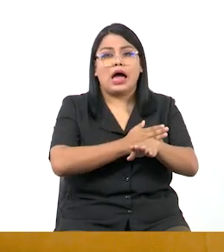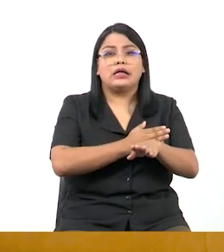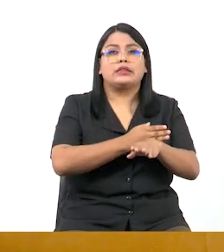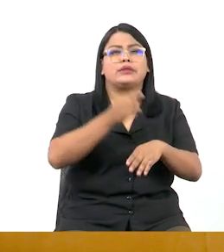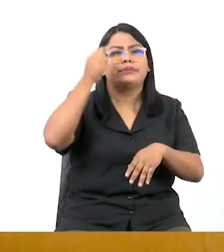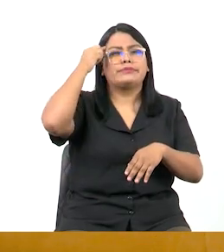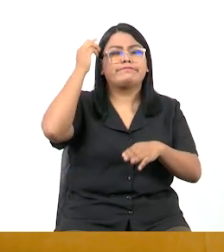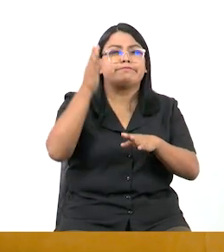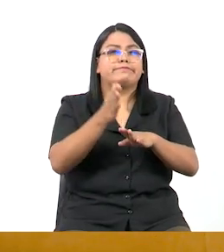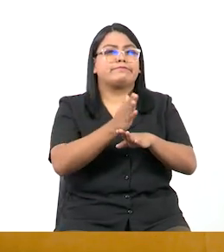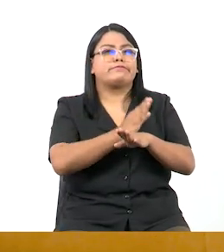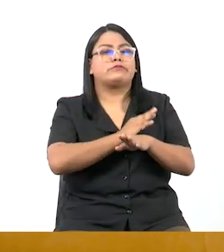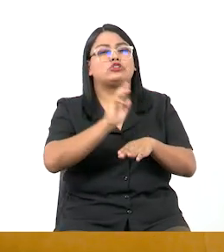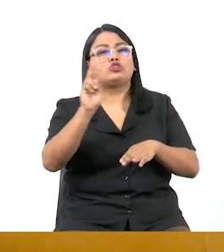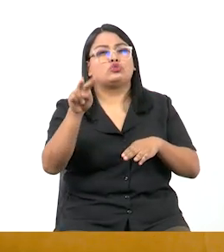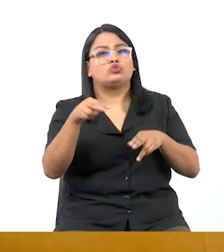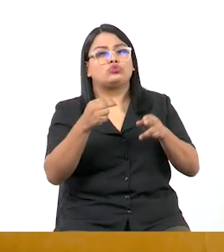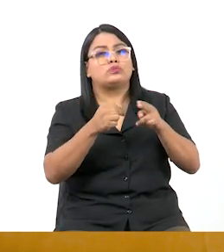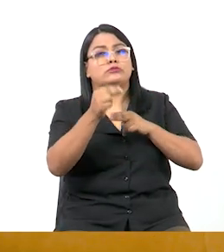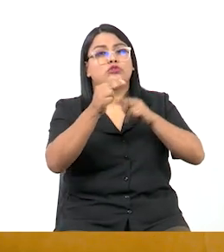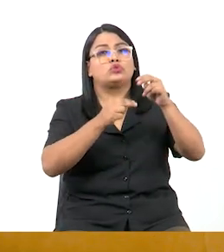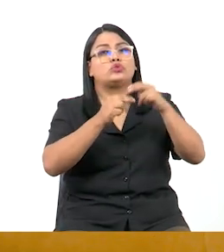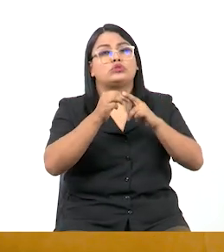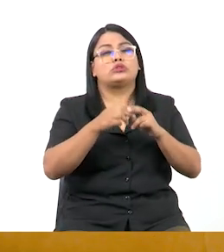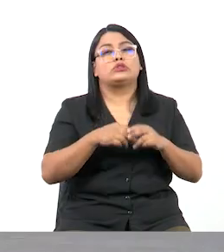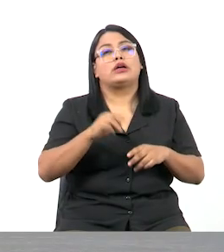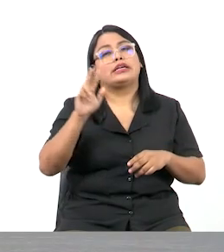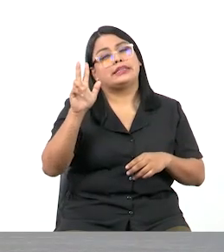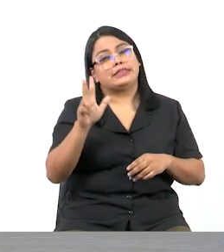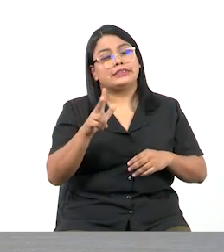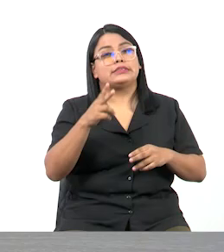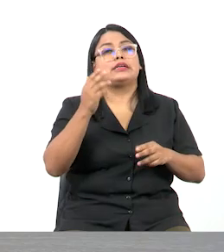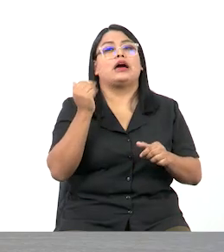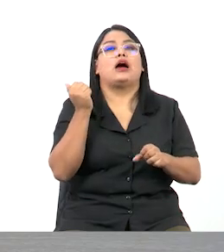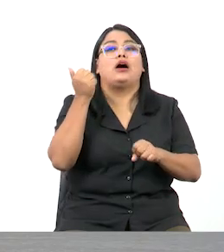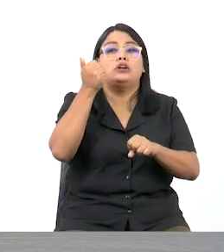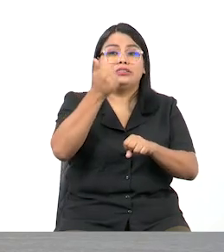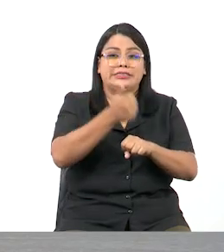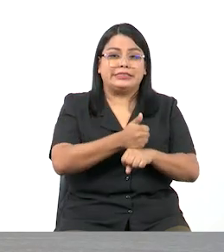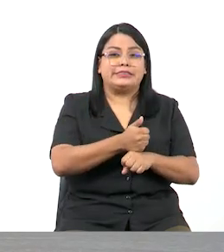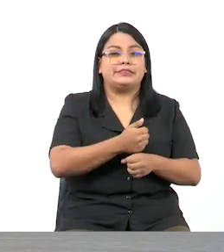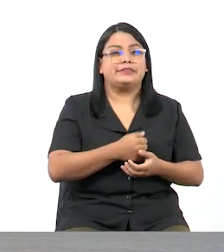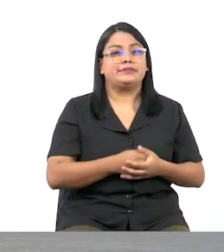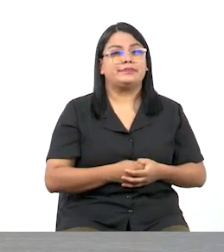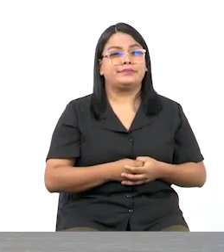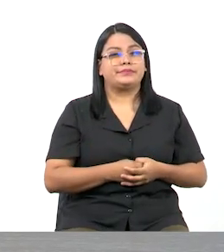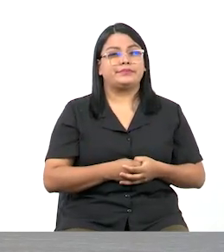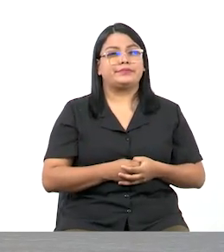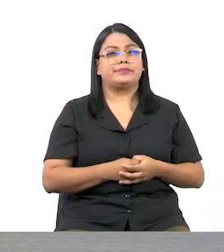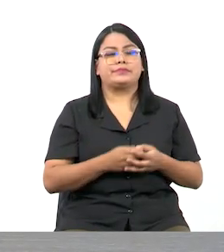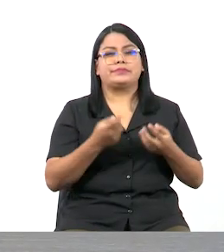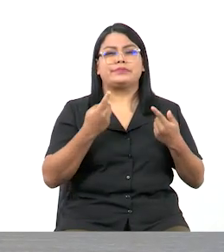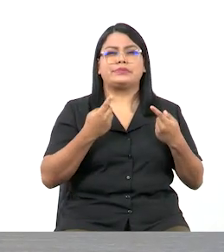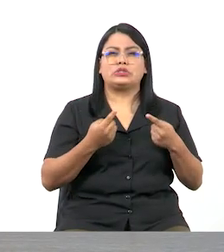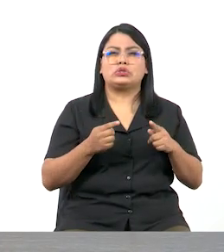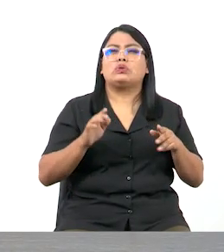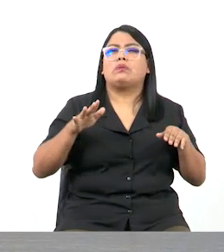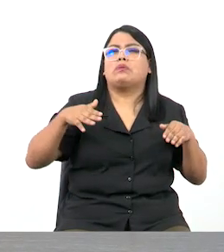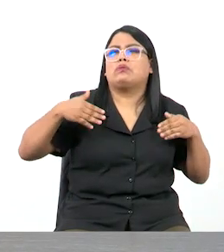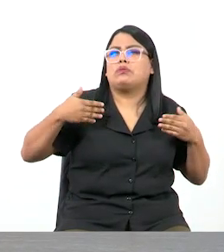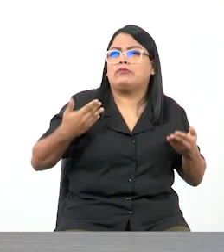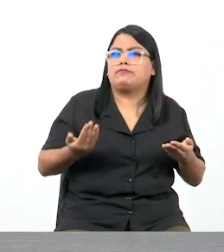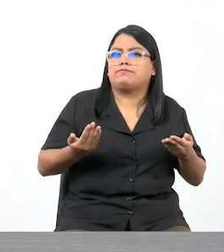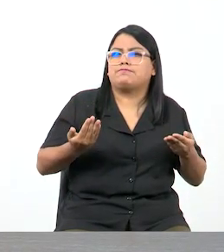la anticipación, una segunda etapa que es la construcción y una tercera que es la consolidación. Pero, ¿por